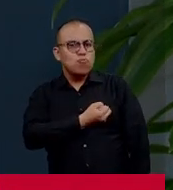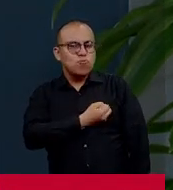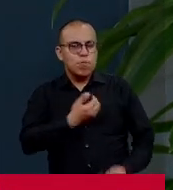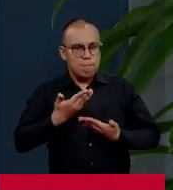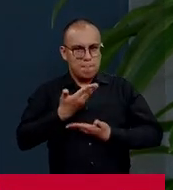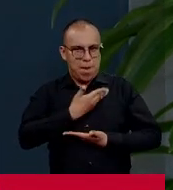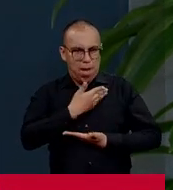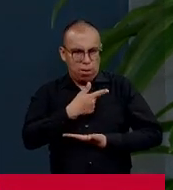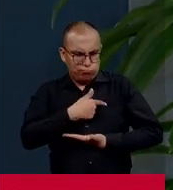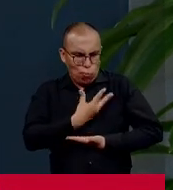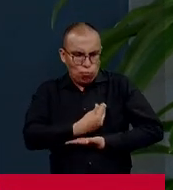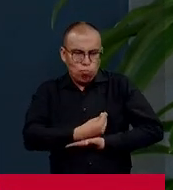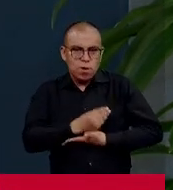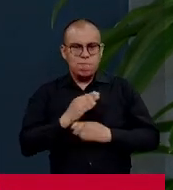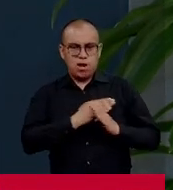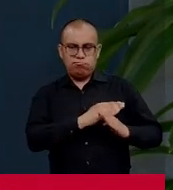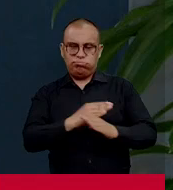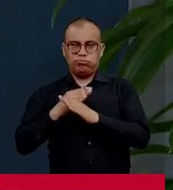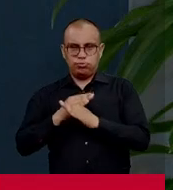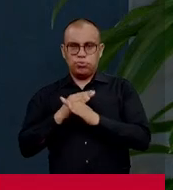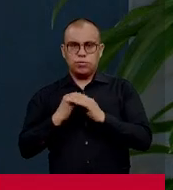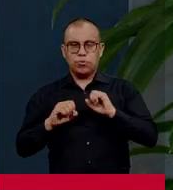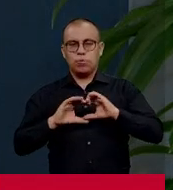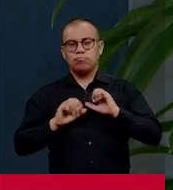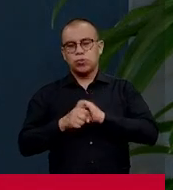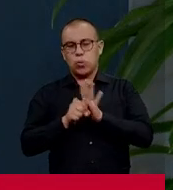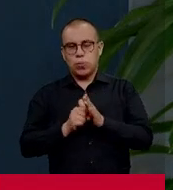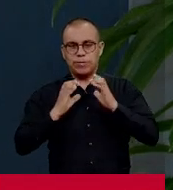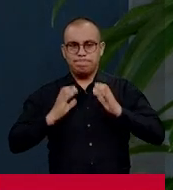materna como defensa y protección ante el COVID-19.